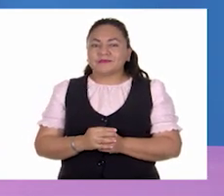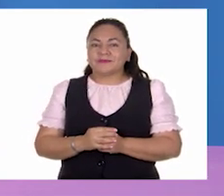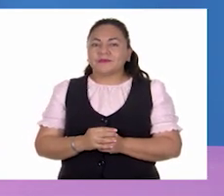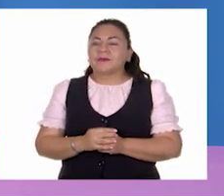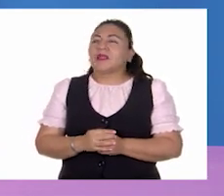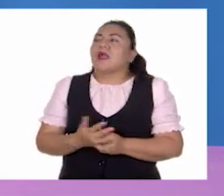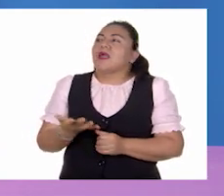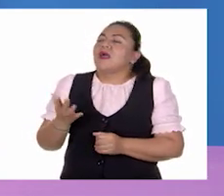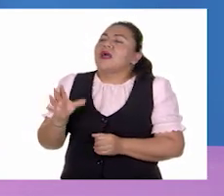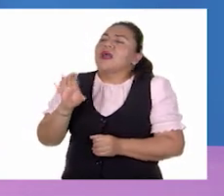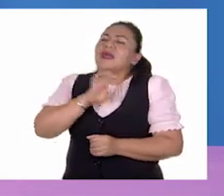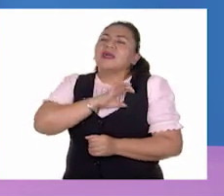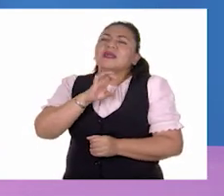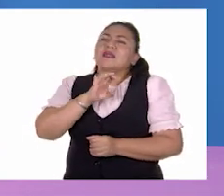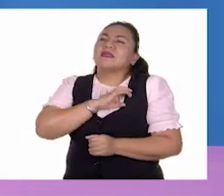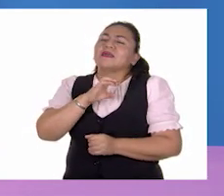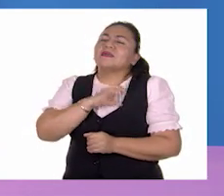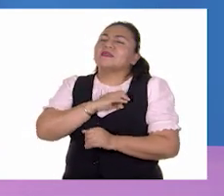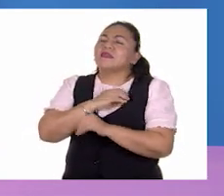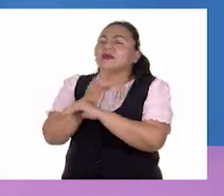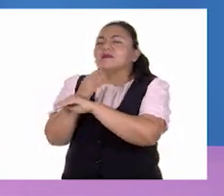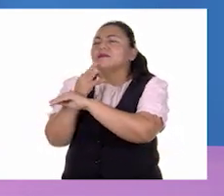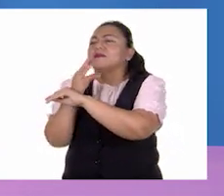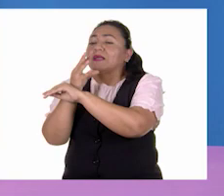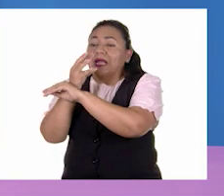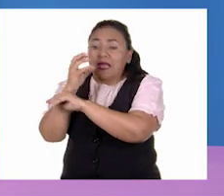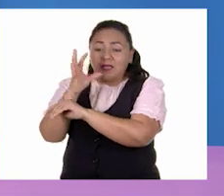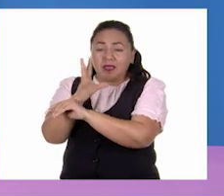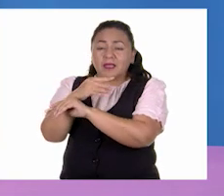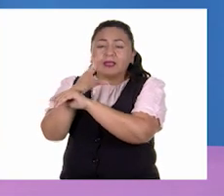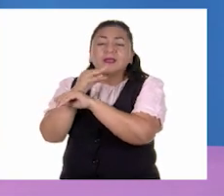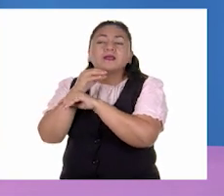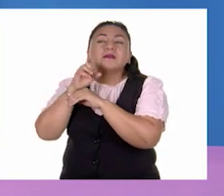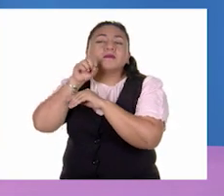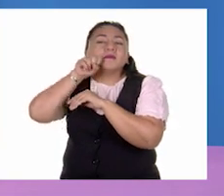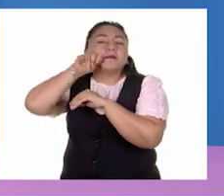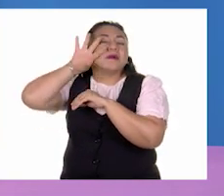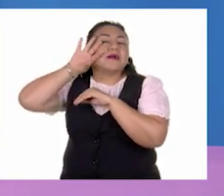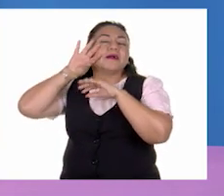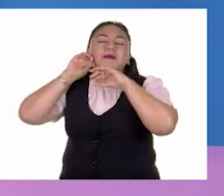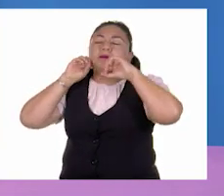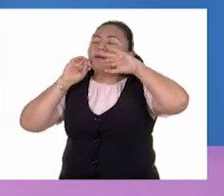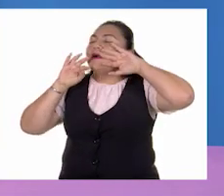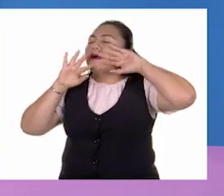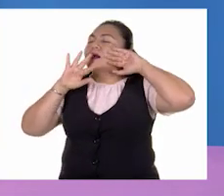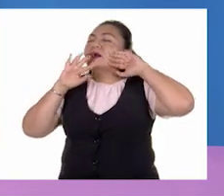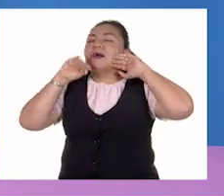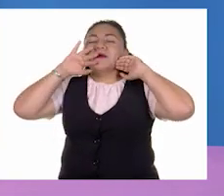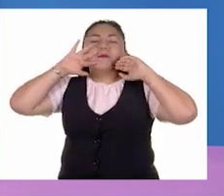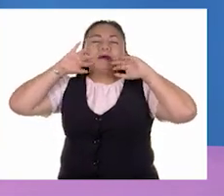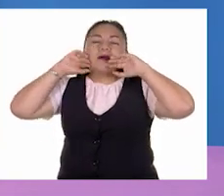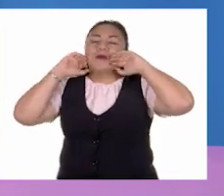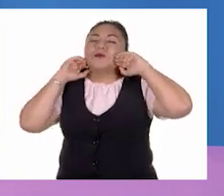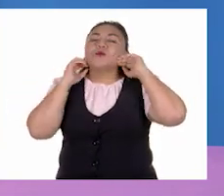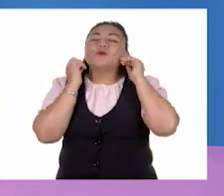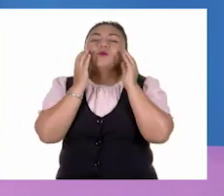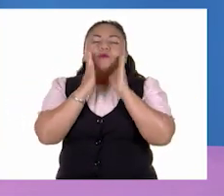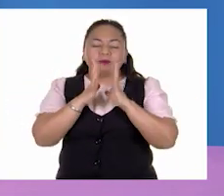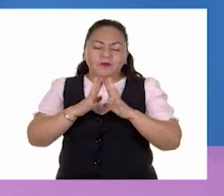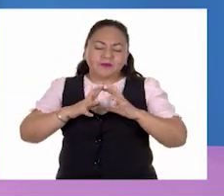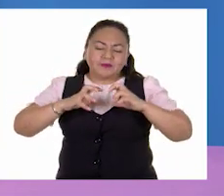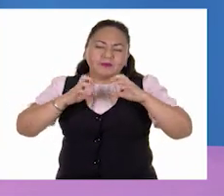Querida Tin, el estambre de tus mejillas es suave como el musgo de